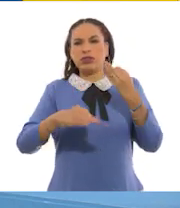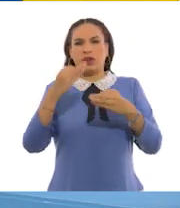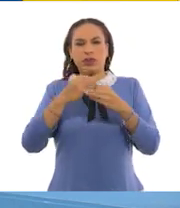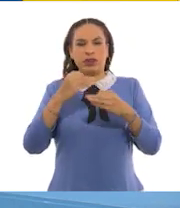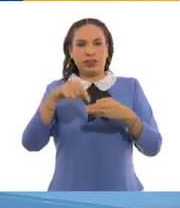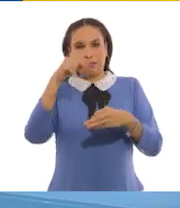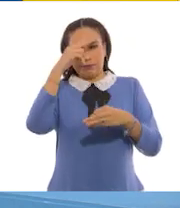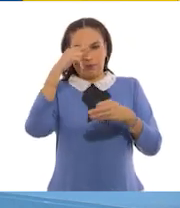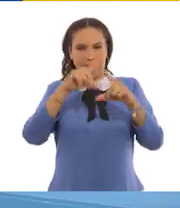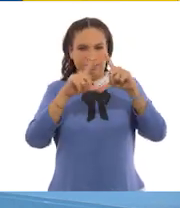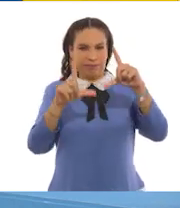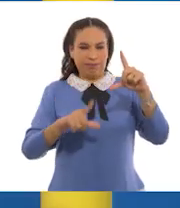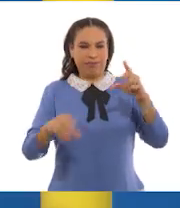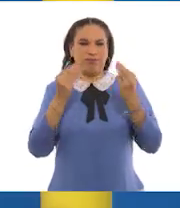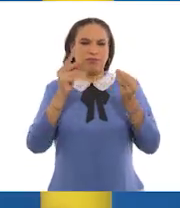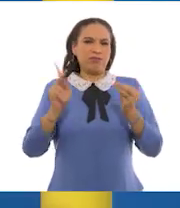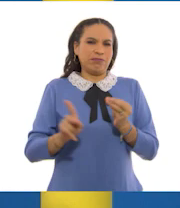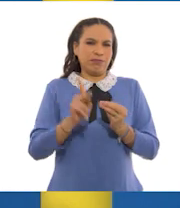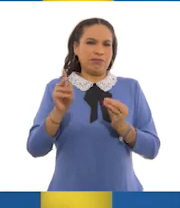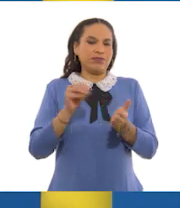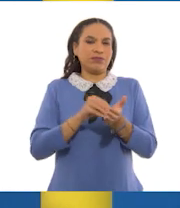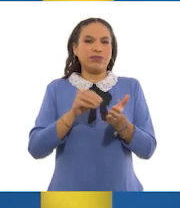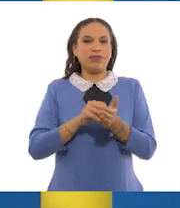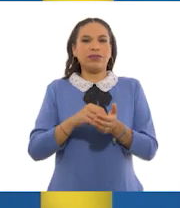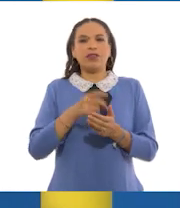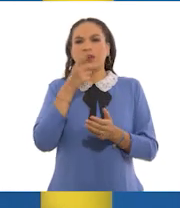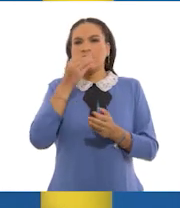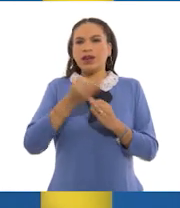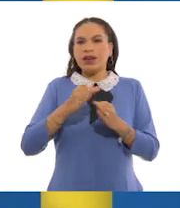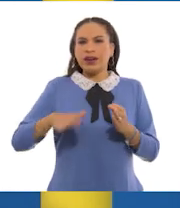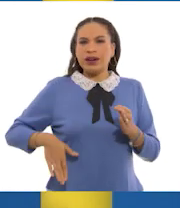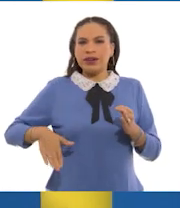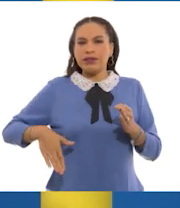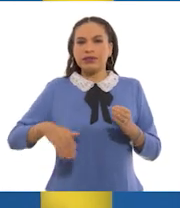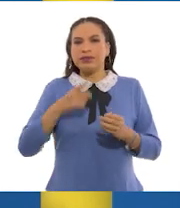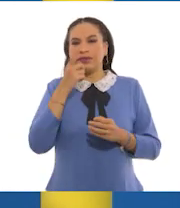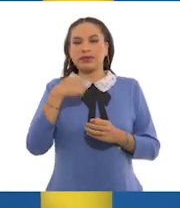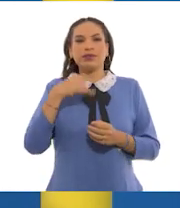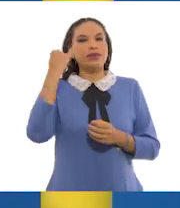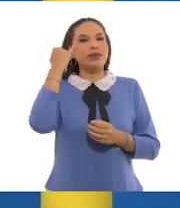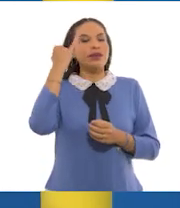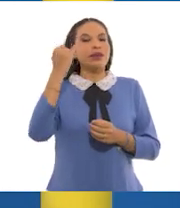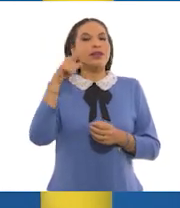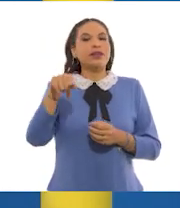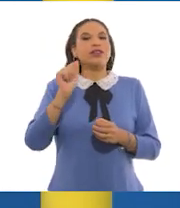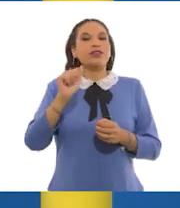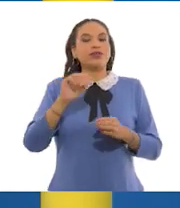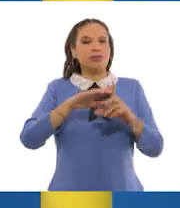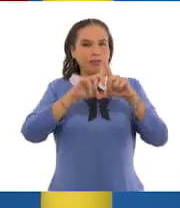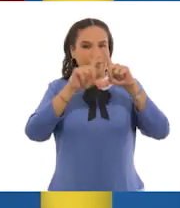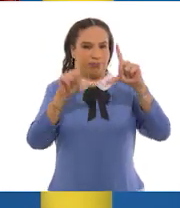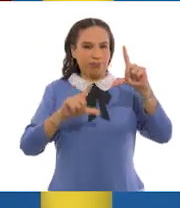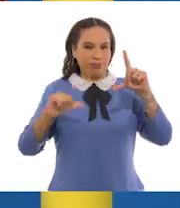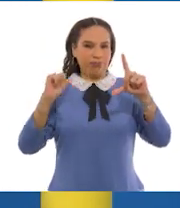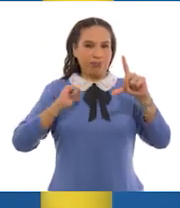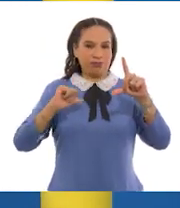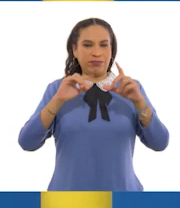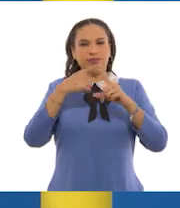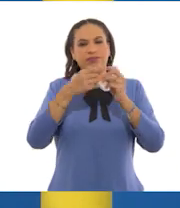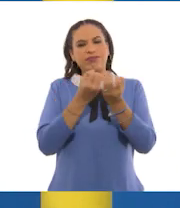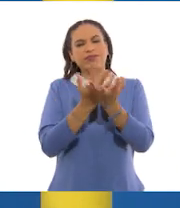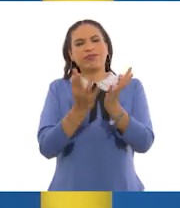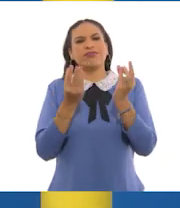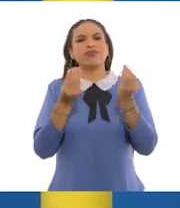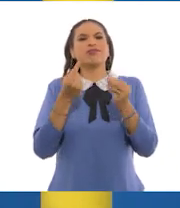territorio nacional muchos pueblos. Ah, ahora que lo dice, maestra, me imaginé a Mesoamérica como un gran mosaico lleno de